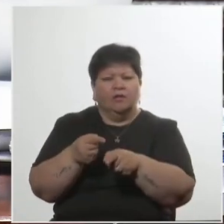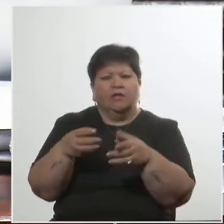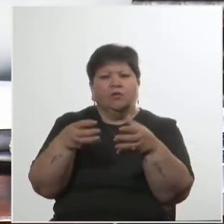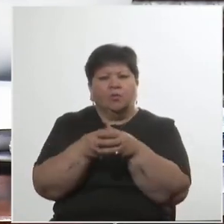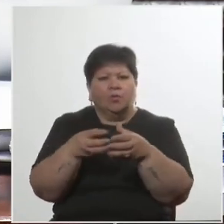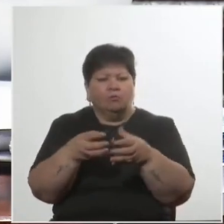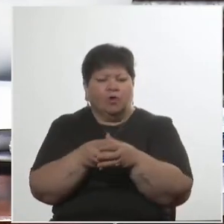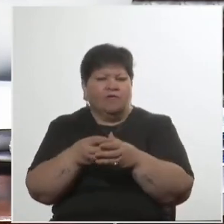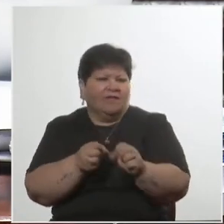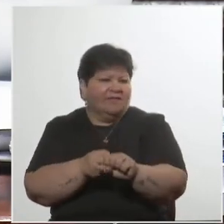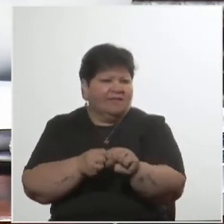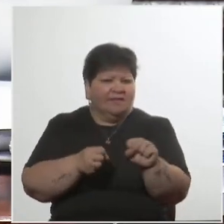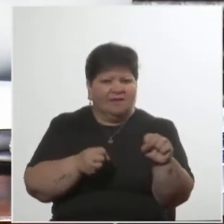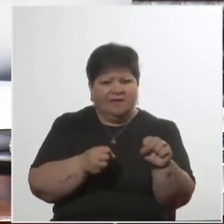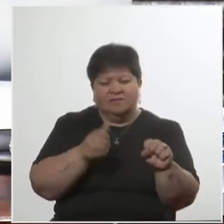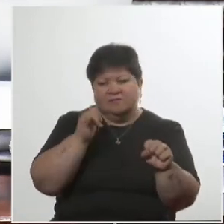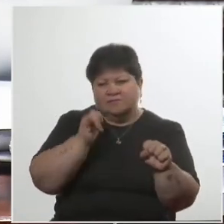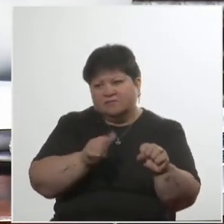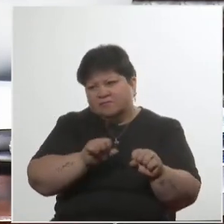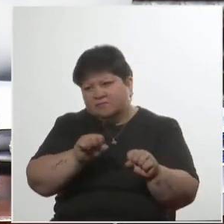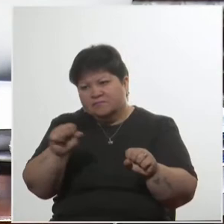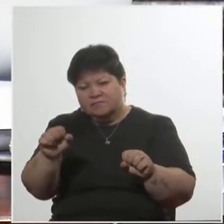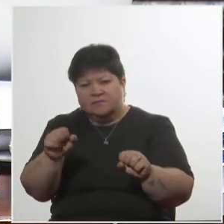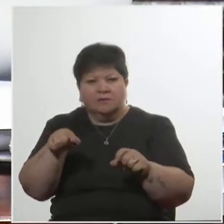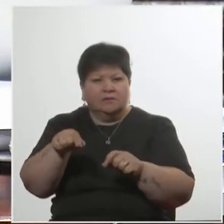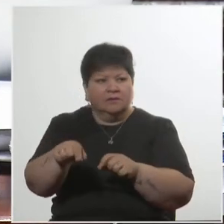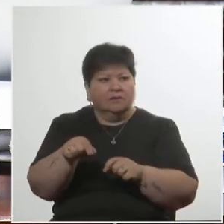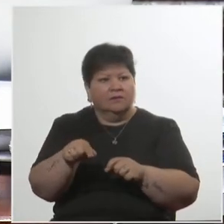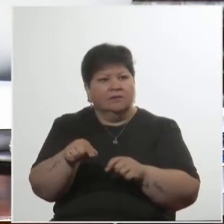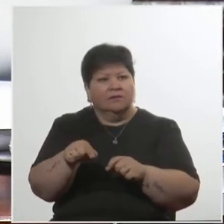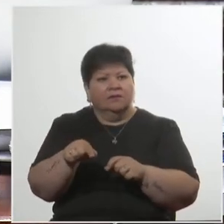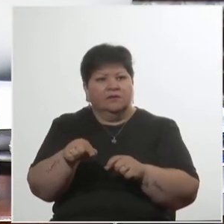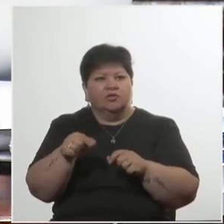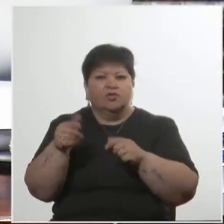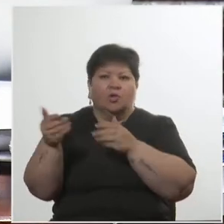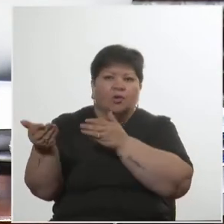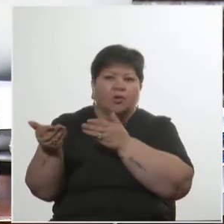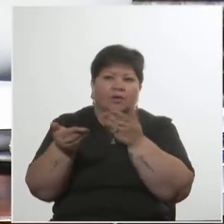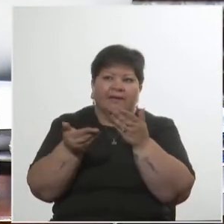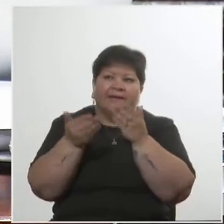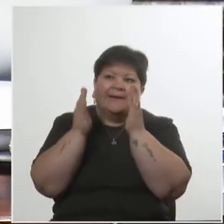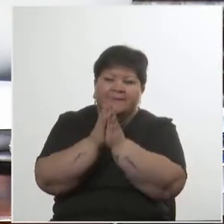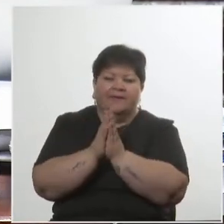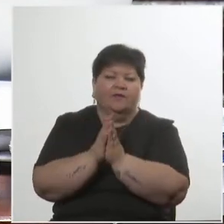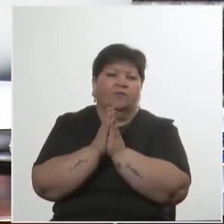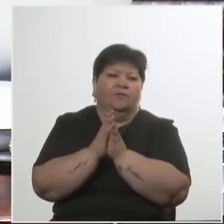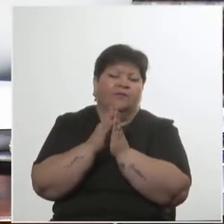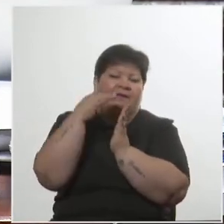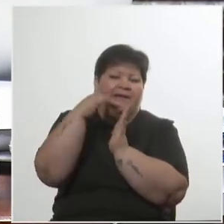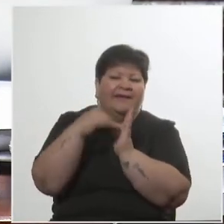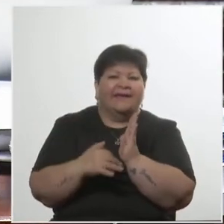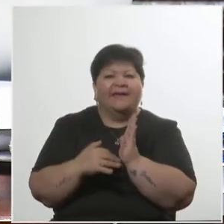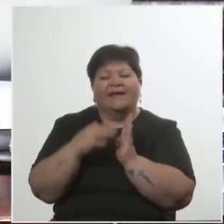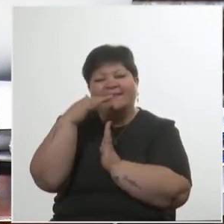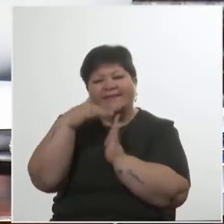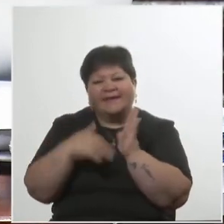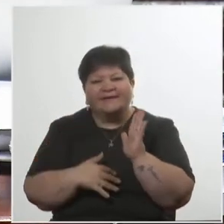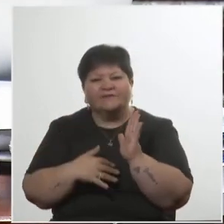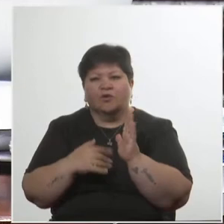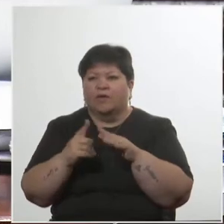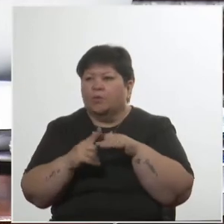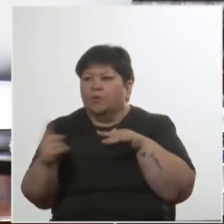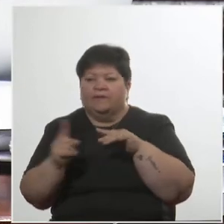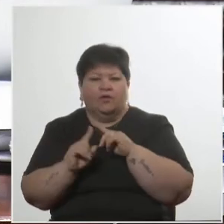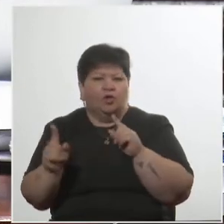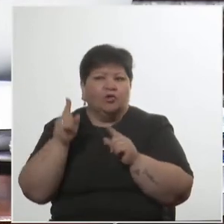extremistas de derecha y se los es que nuevamente invito a leer el texto no están excluidos se tendrán que